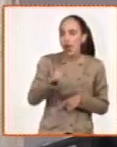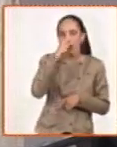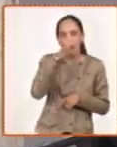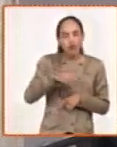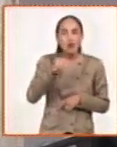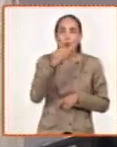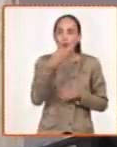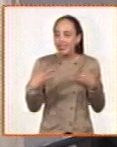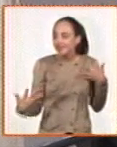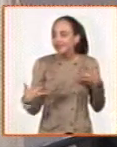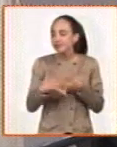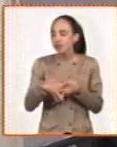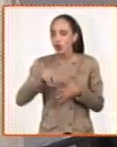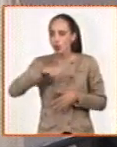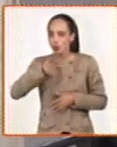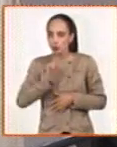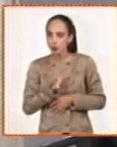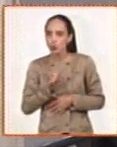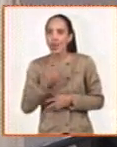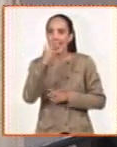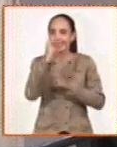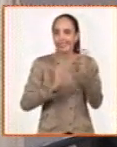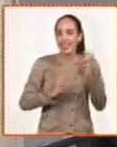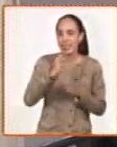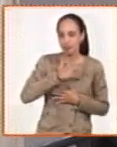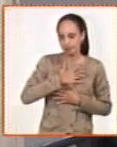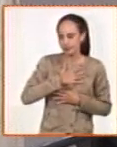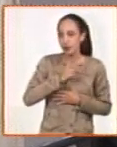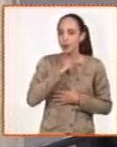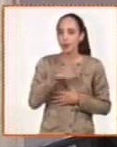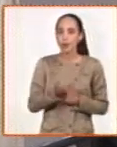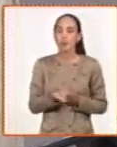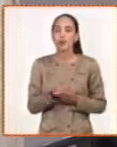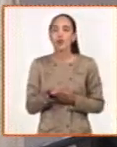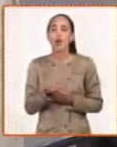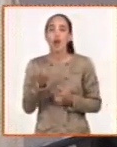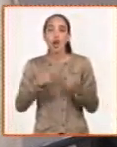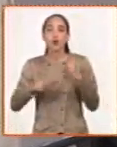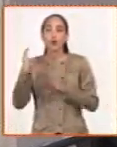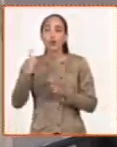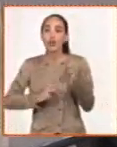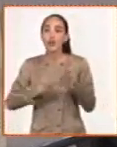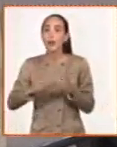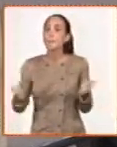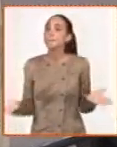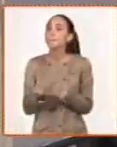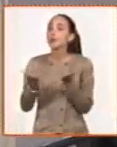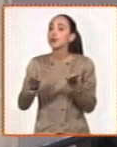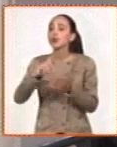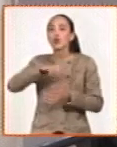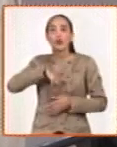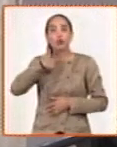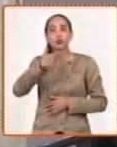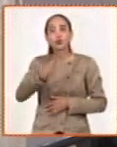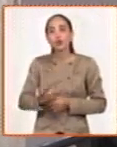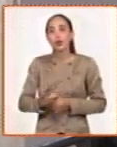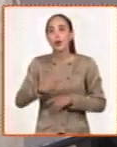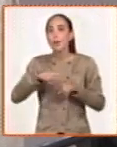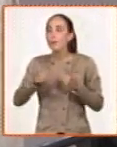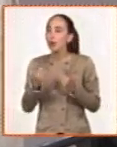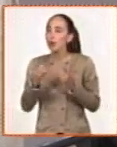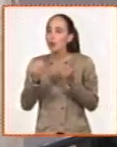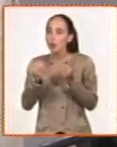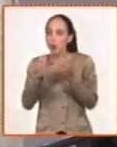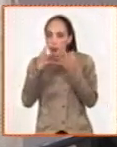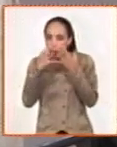Hay talleres particulares como algunos que estuvimos realizando de promoción cultural, porque es muy importante que